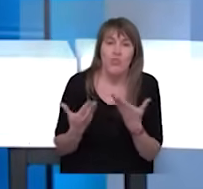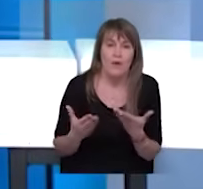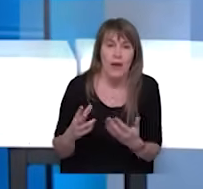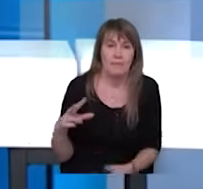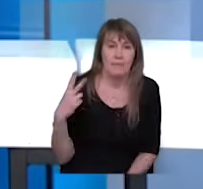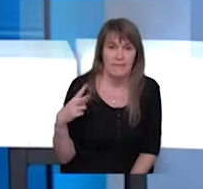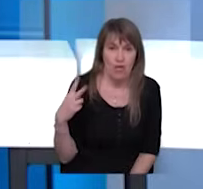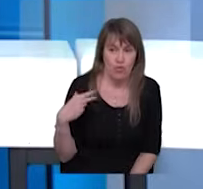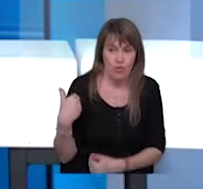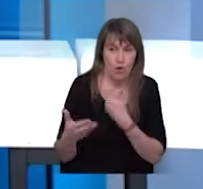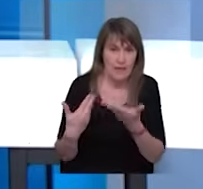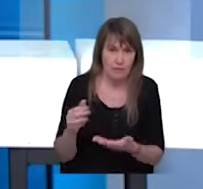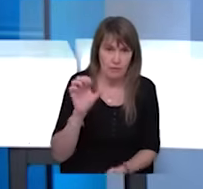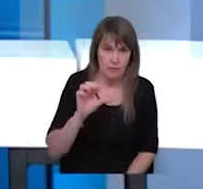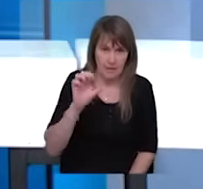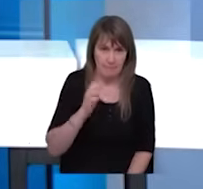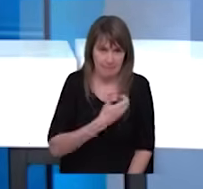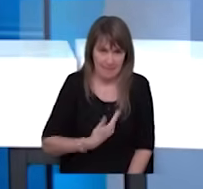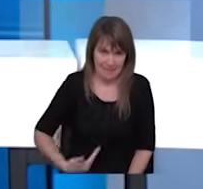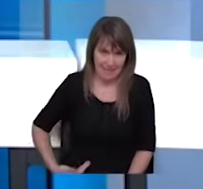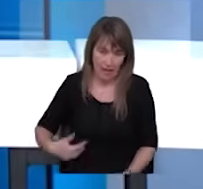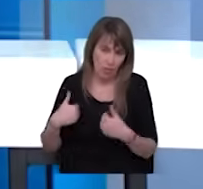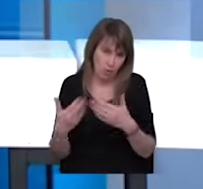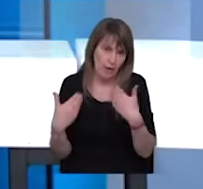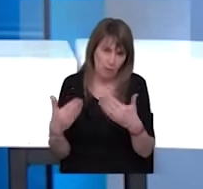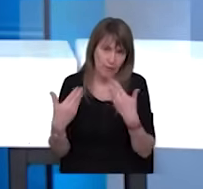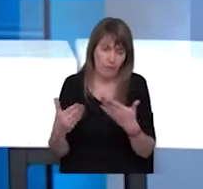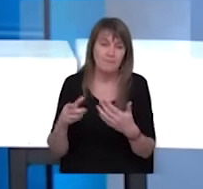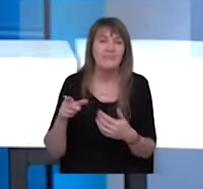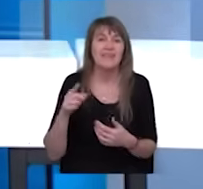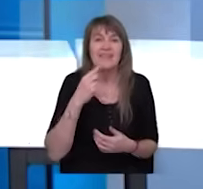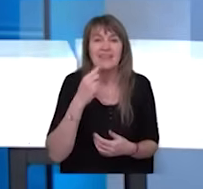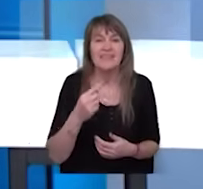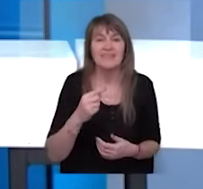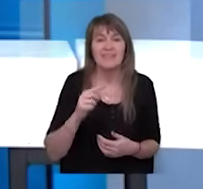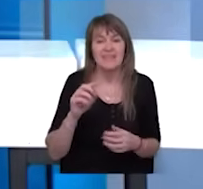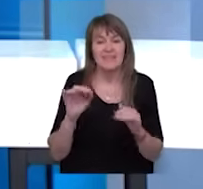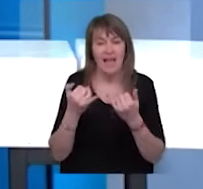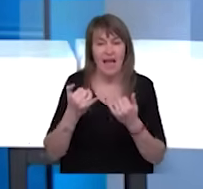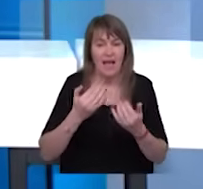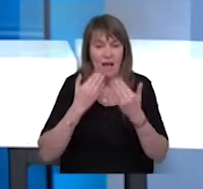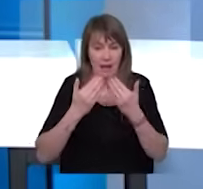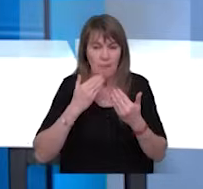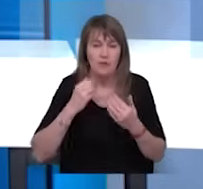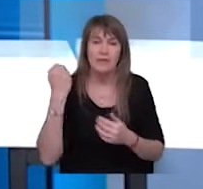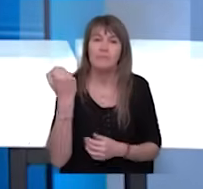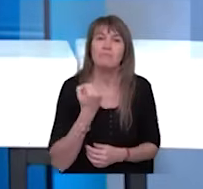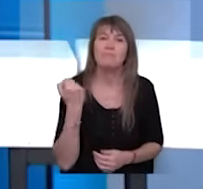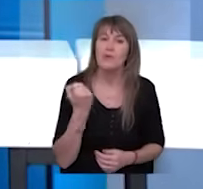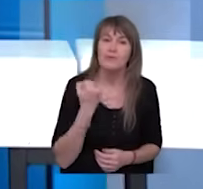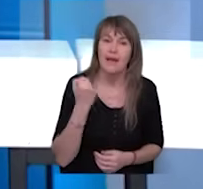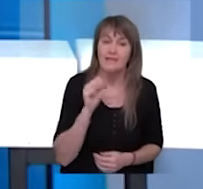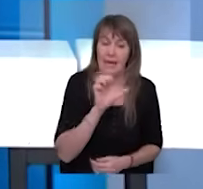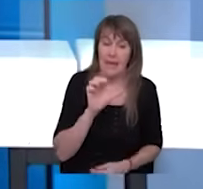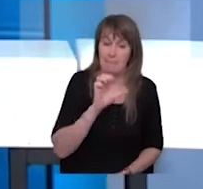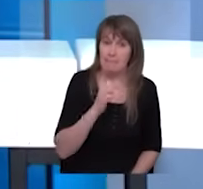también es importante no este toal porque vos lo decías un poco ciani pero lo hemos conversado acá una vez la importancia que tienen las empresas que donan